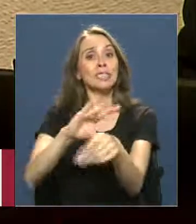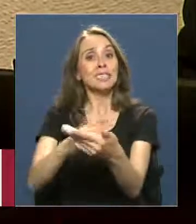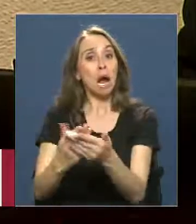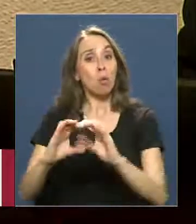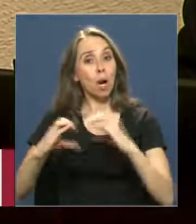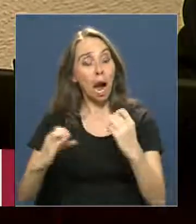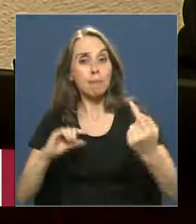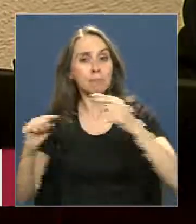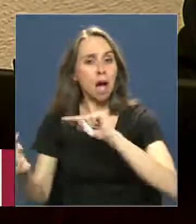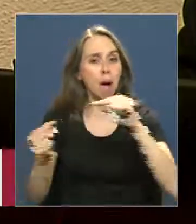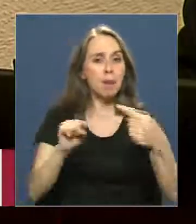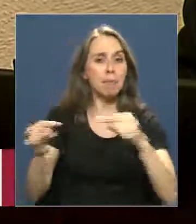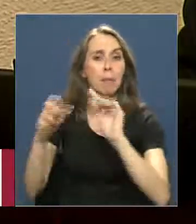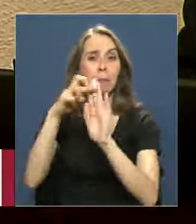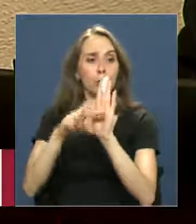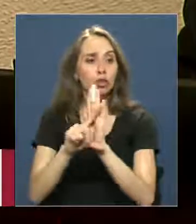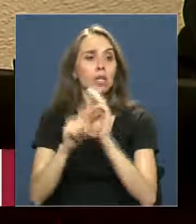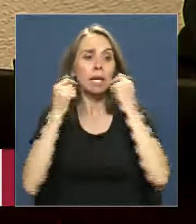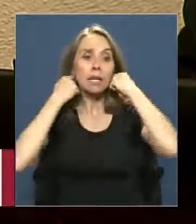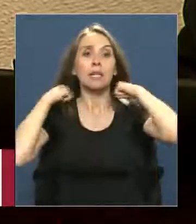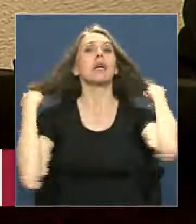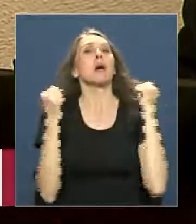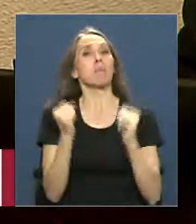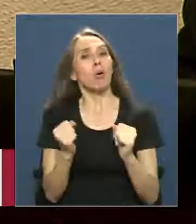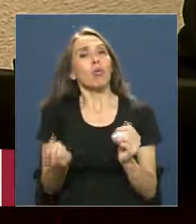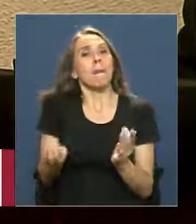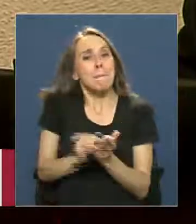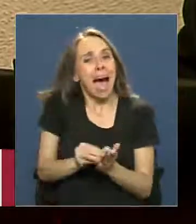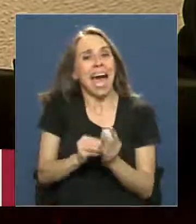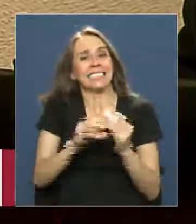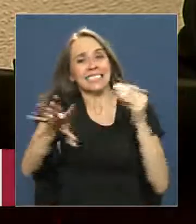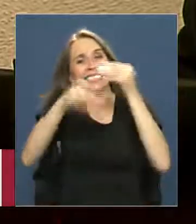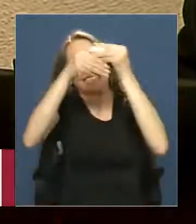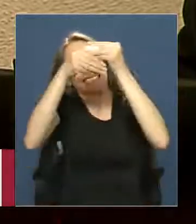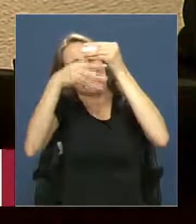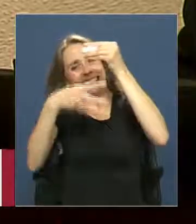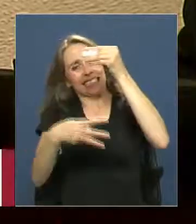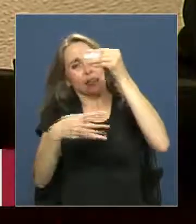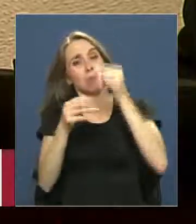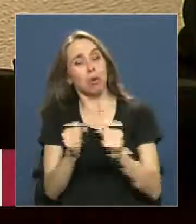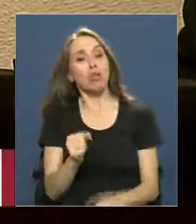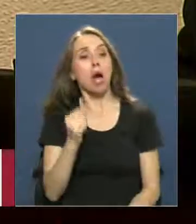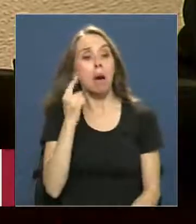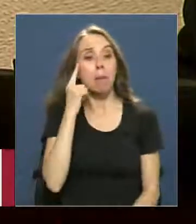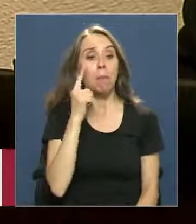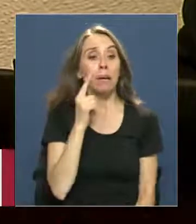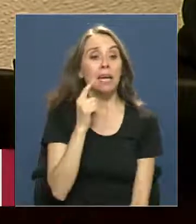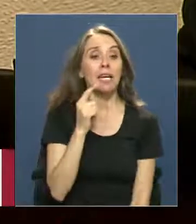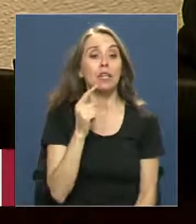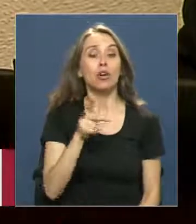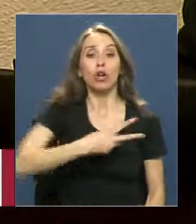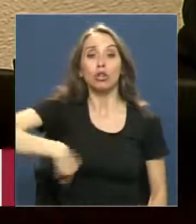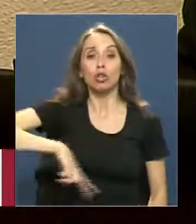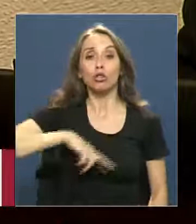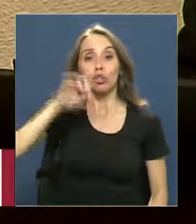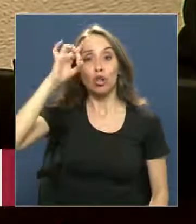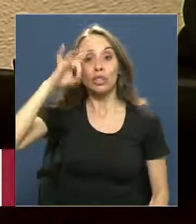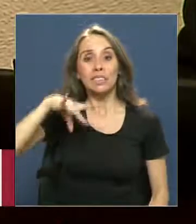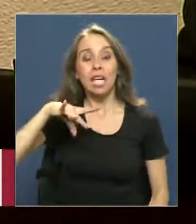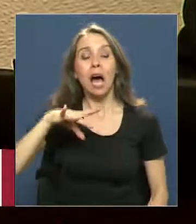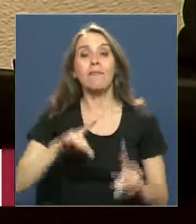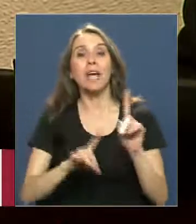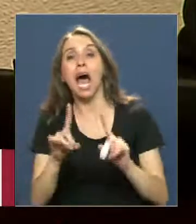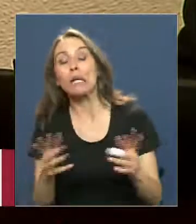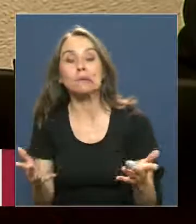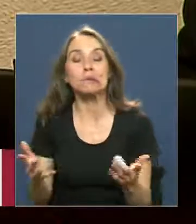verdad, las cosas que se le pudieron agregar muchas cosas más, pero sabemos, cierto, que hay ciertos